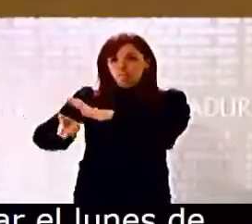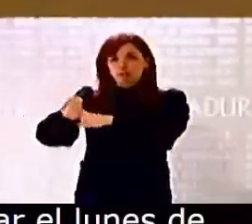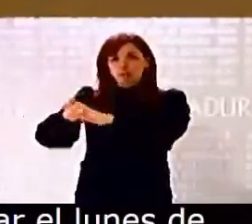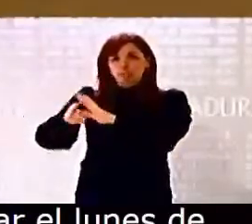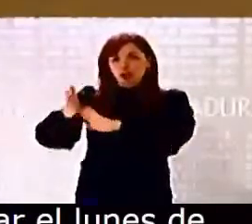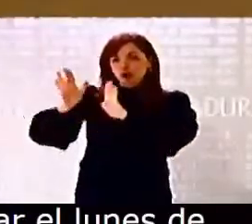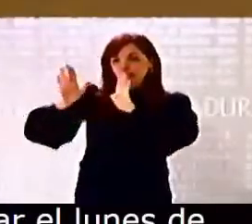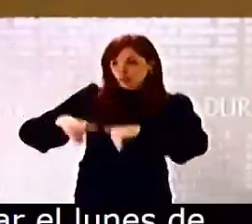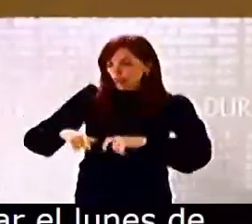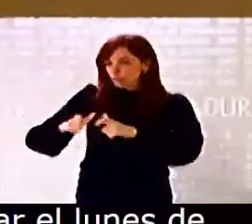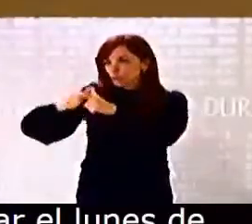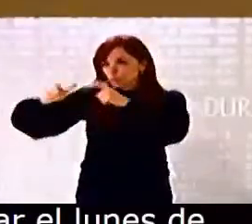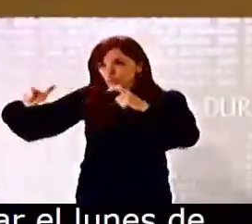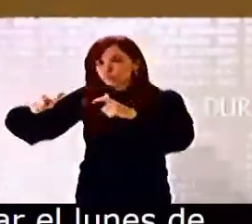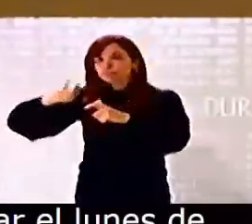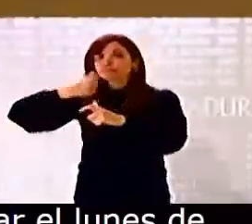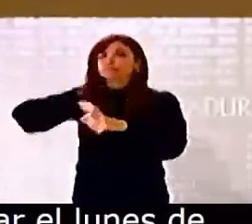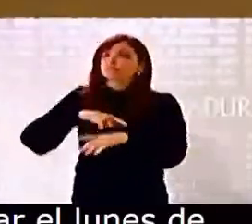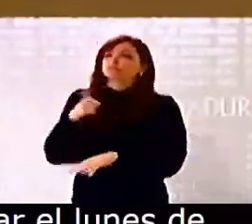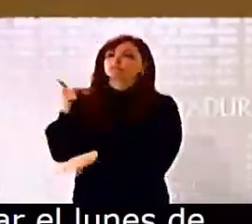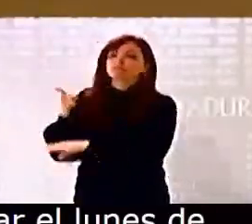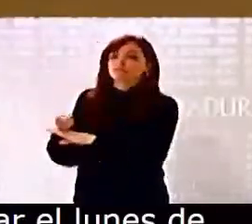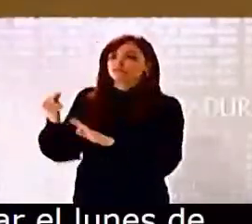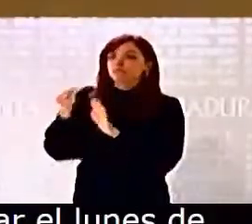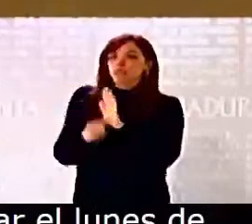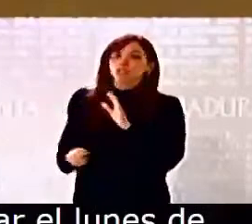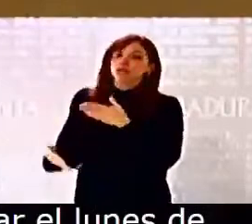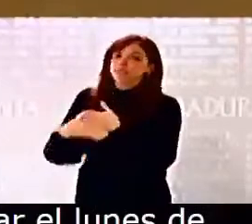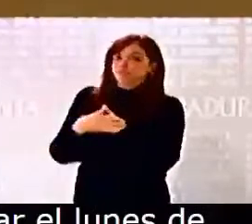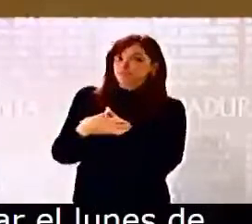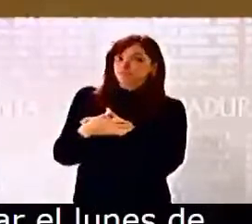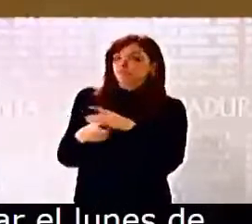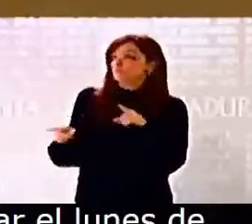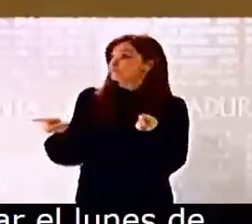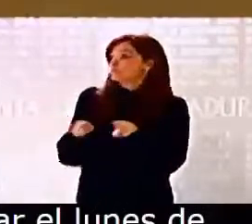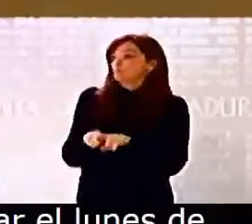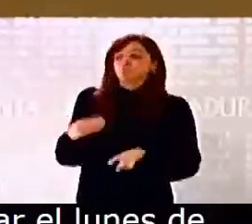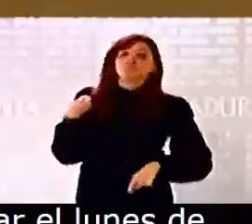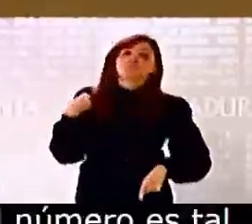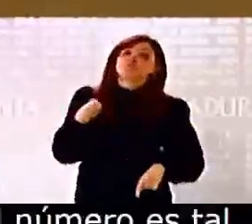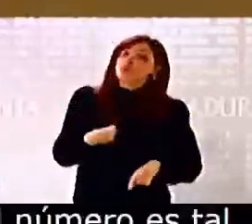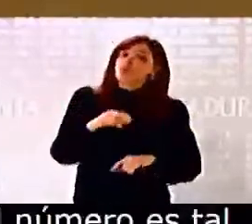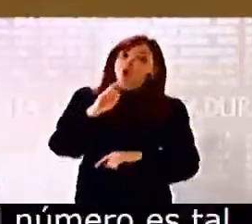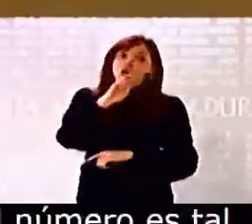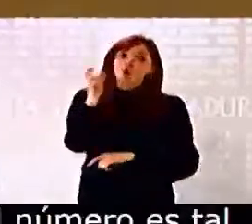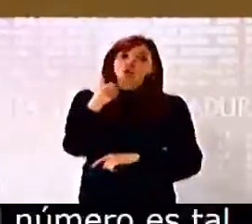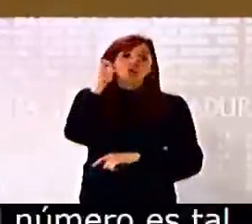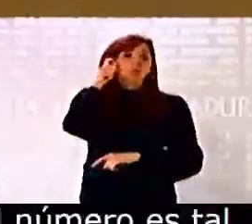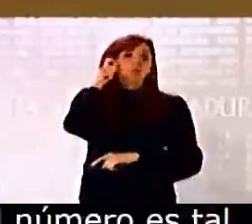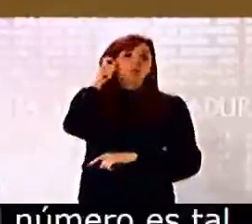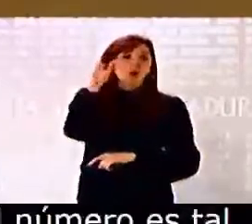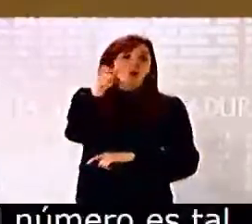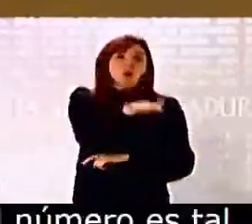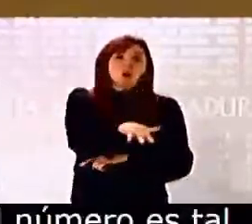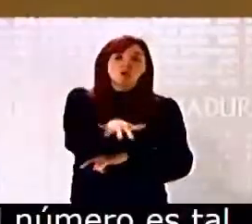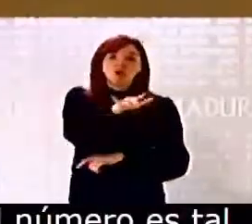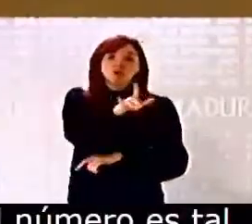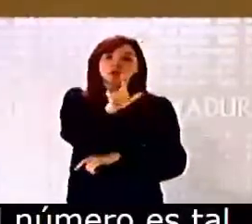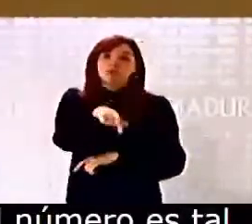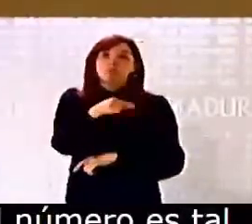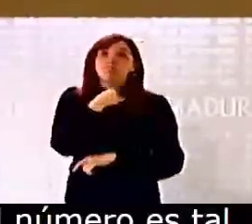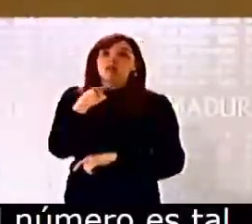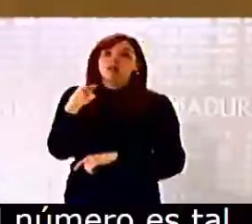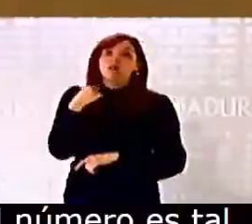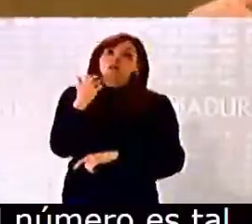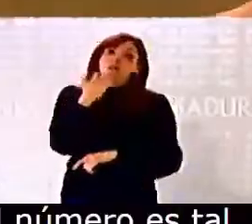medidas restrictivas, como ya hicimos de la misma manera con otra localidad también de la provincia de Badajoz, como